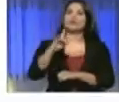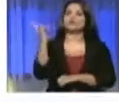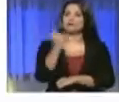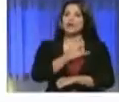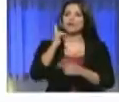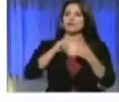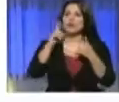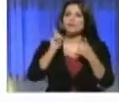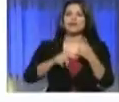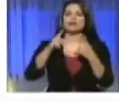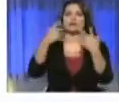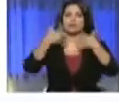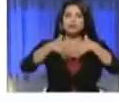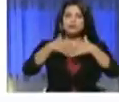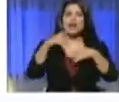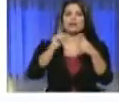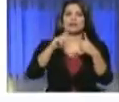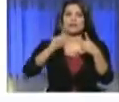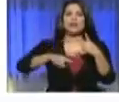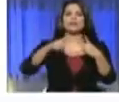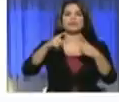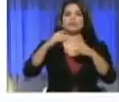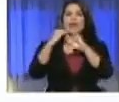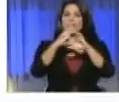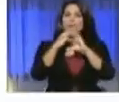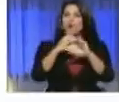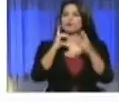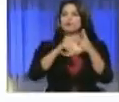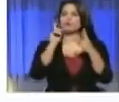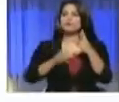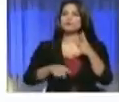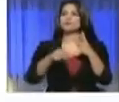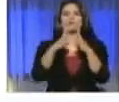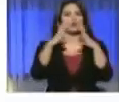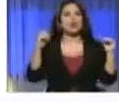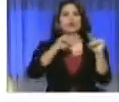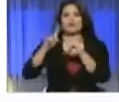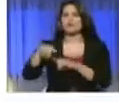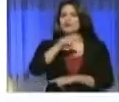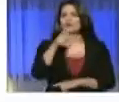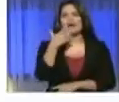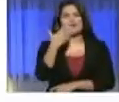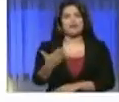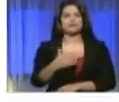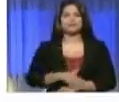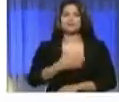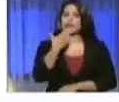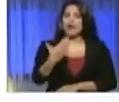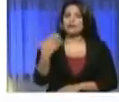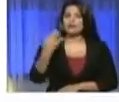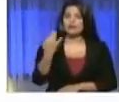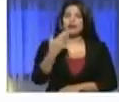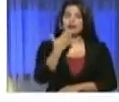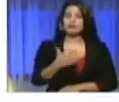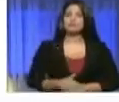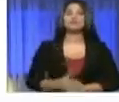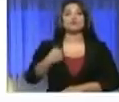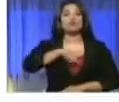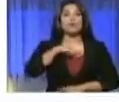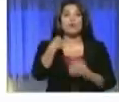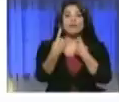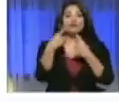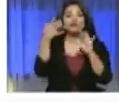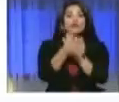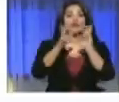industrial, transportista. Bueno, gracias por estar aquí entre nosotros, siempre. Ya vamos a hablar de esos temas de la clase obrera,